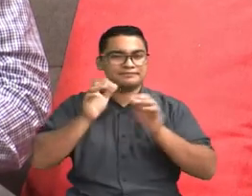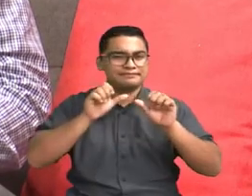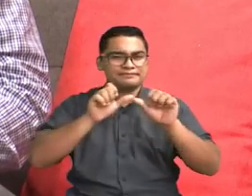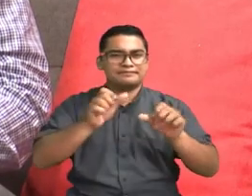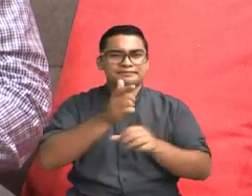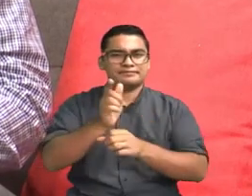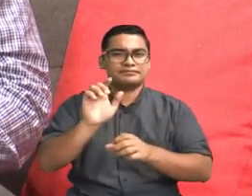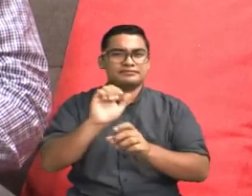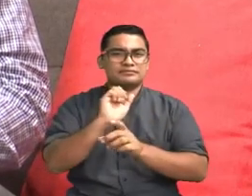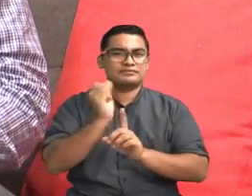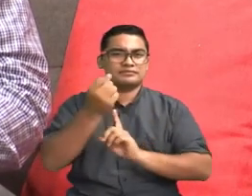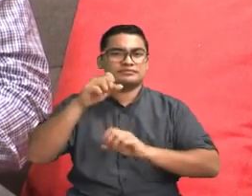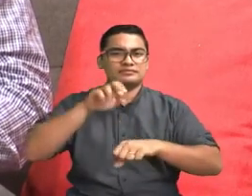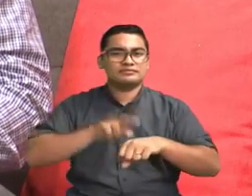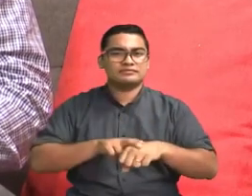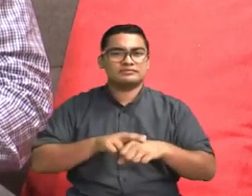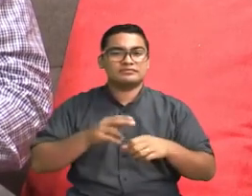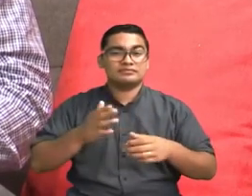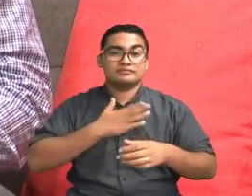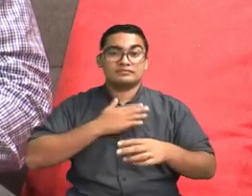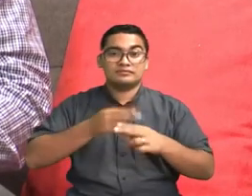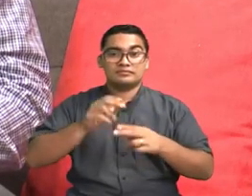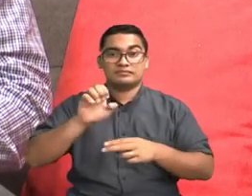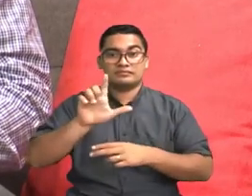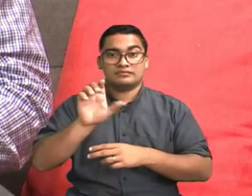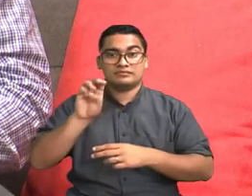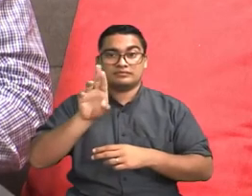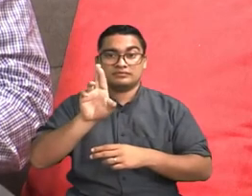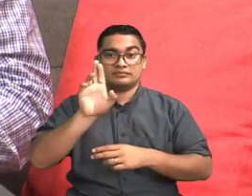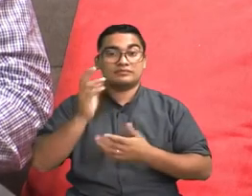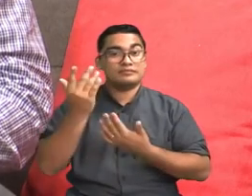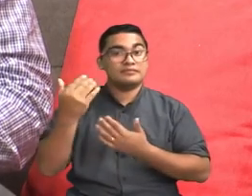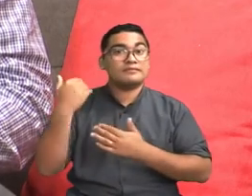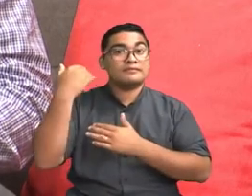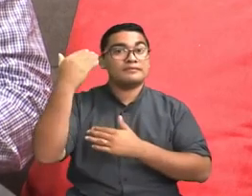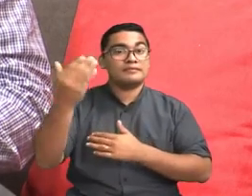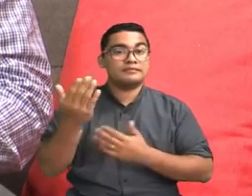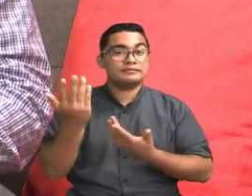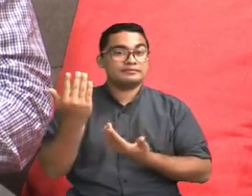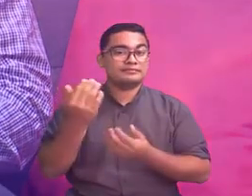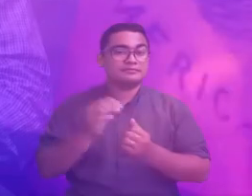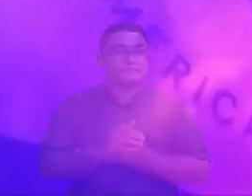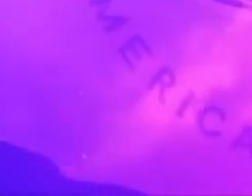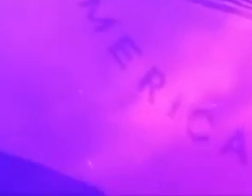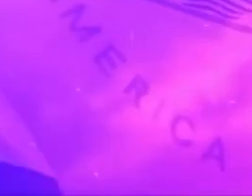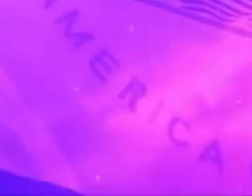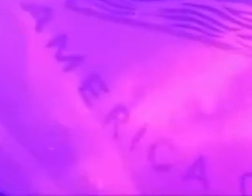parlamentario, el canal de la Asamblea Nacional. Estuvo con ustedes Elmer Mars y les esperamos en una nueva edición.